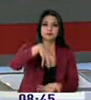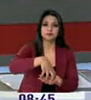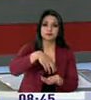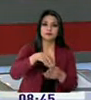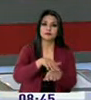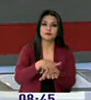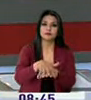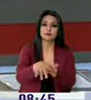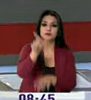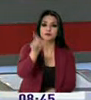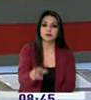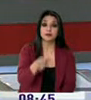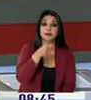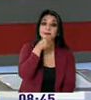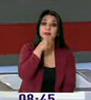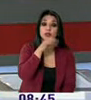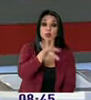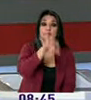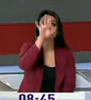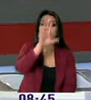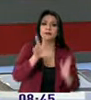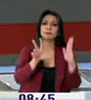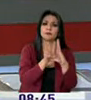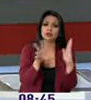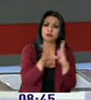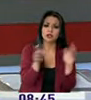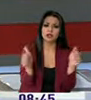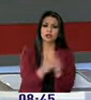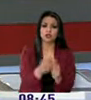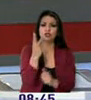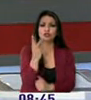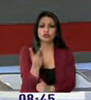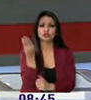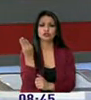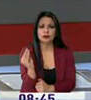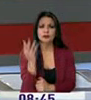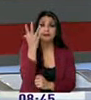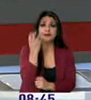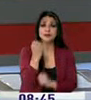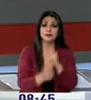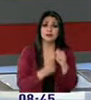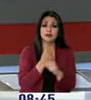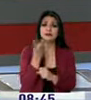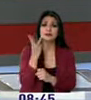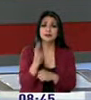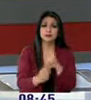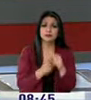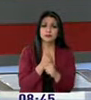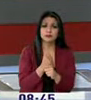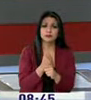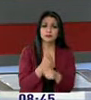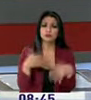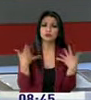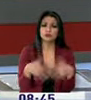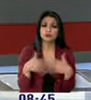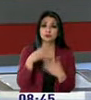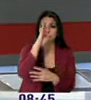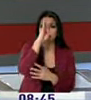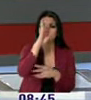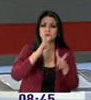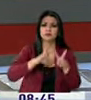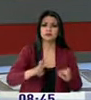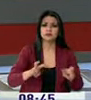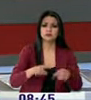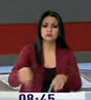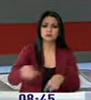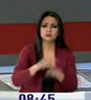de Los Ríos, un adulto mayor fue encontrado en un motel junto a dos menores de 15 y 16 años, vecinos. La policía